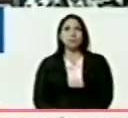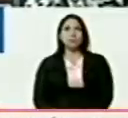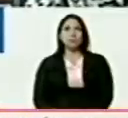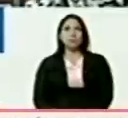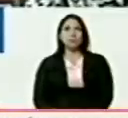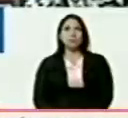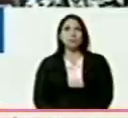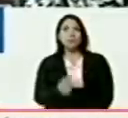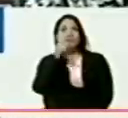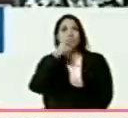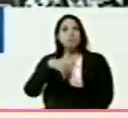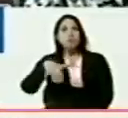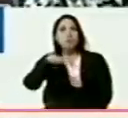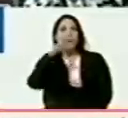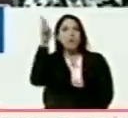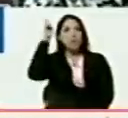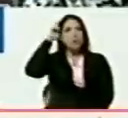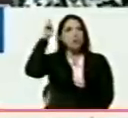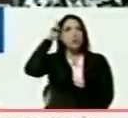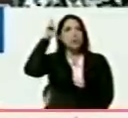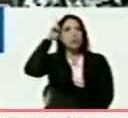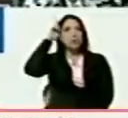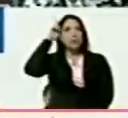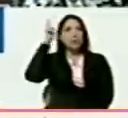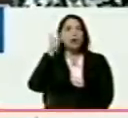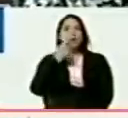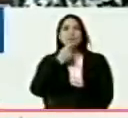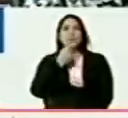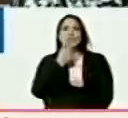Los pueblos originarios, en un hermoso